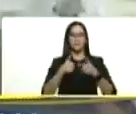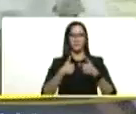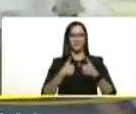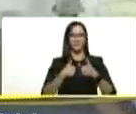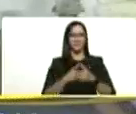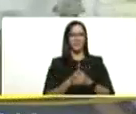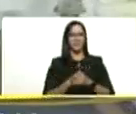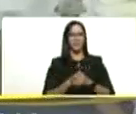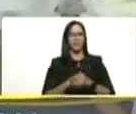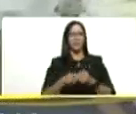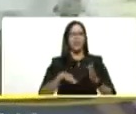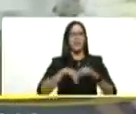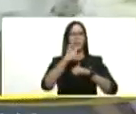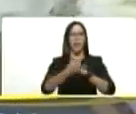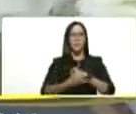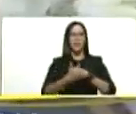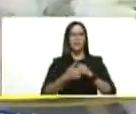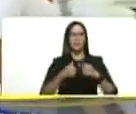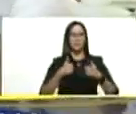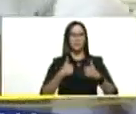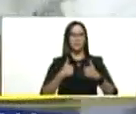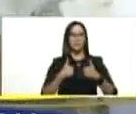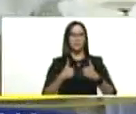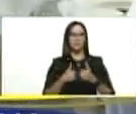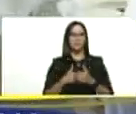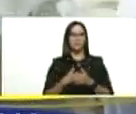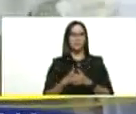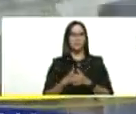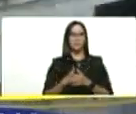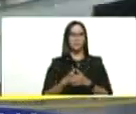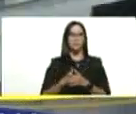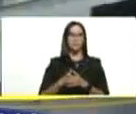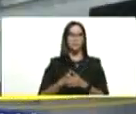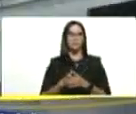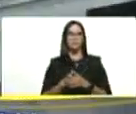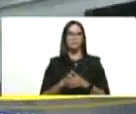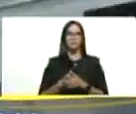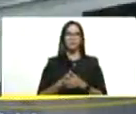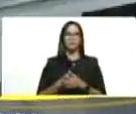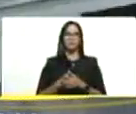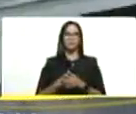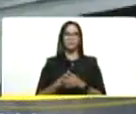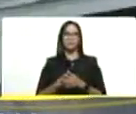que esta planta la inauguramos con usted hace 6 años y lleva por nombre